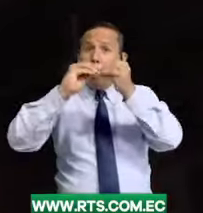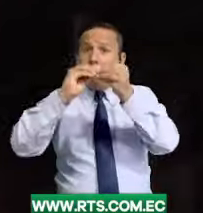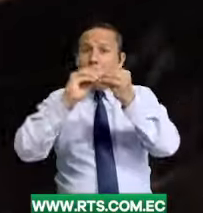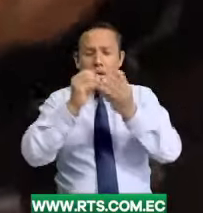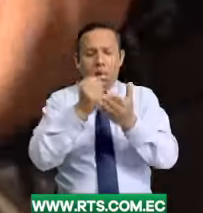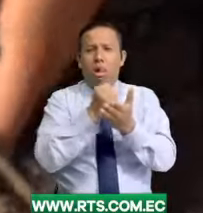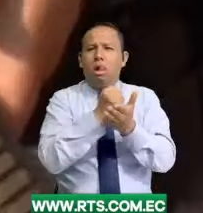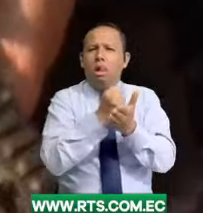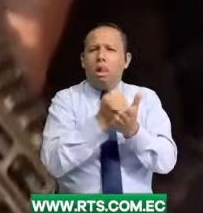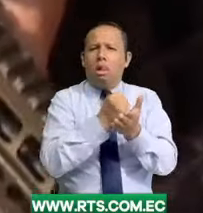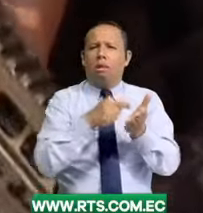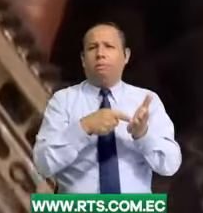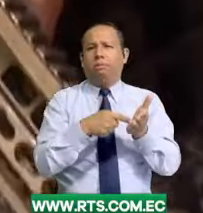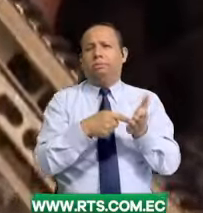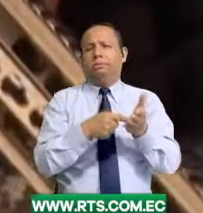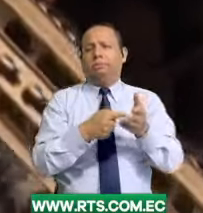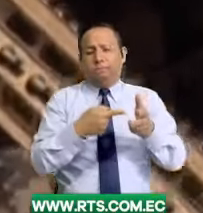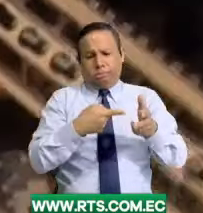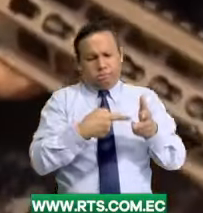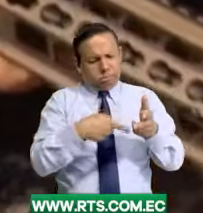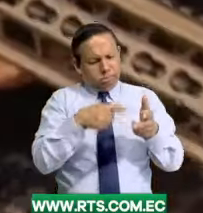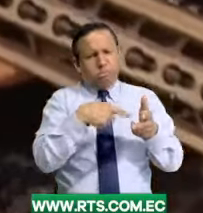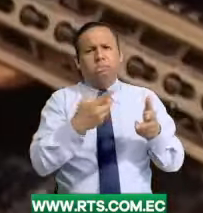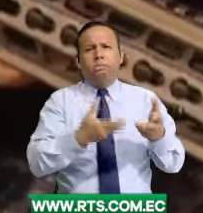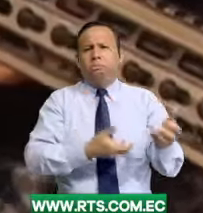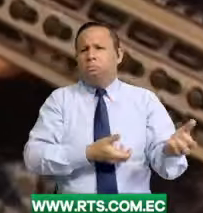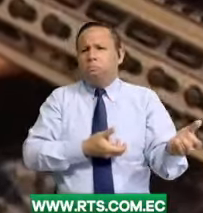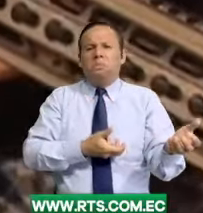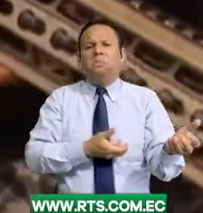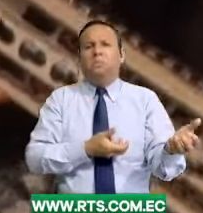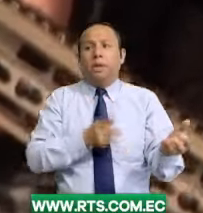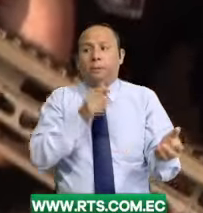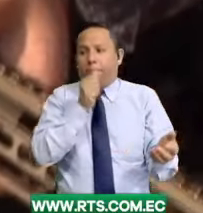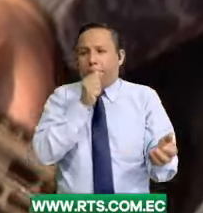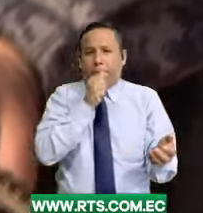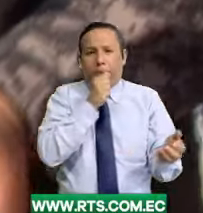modelo. Estas armas son traídas de contrabando